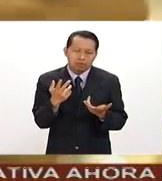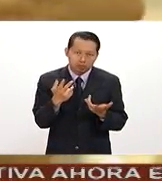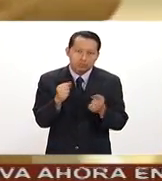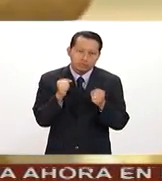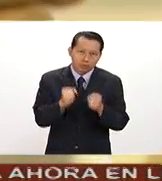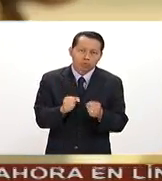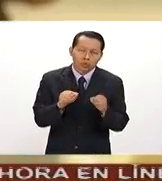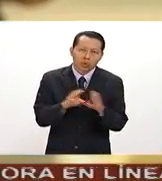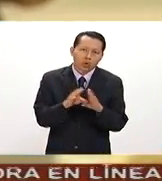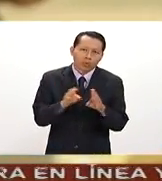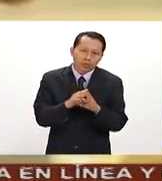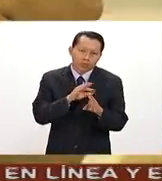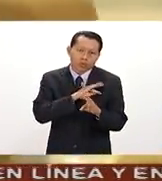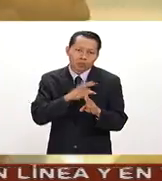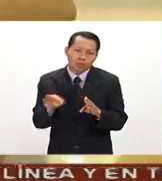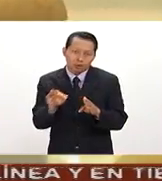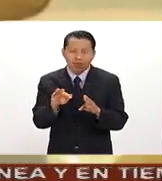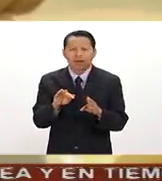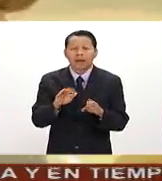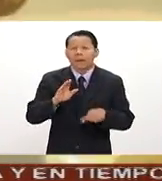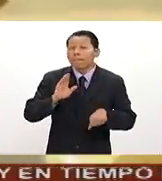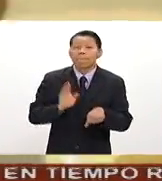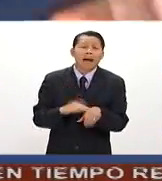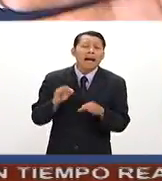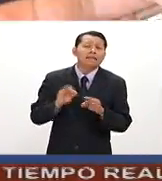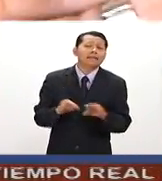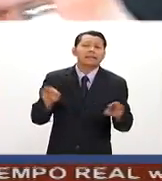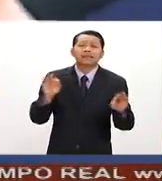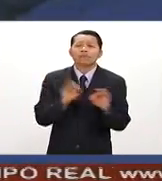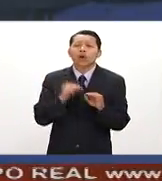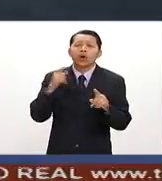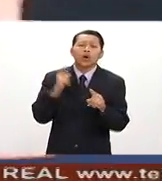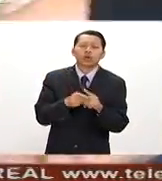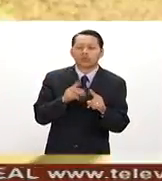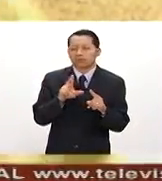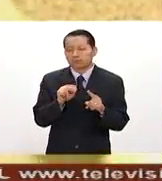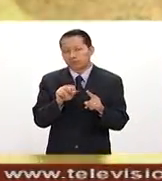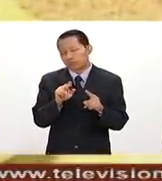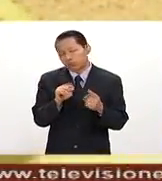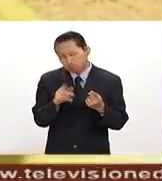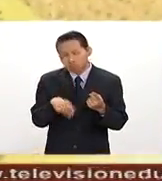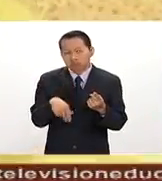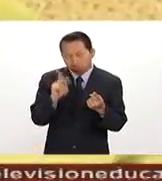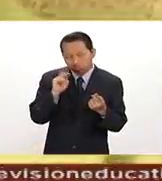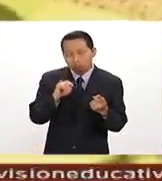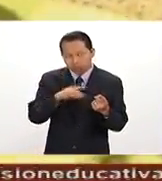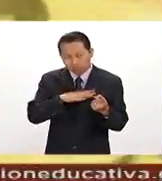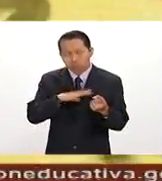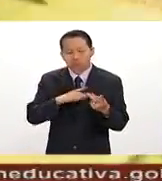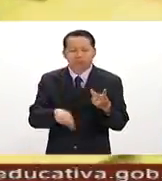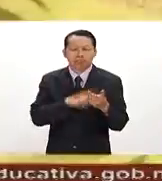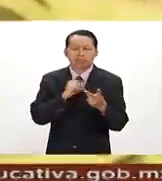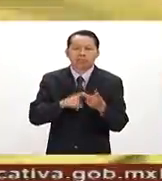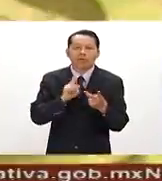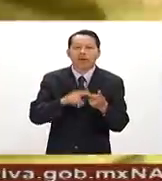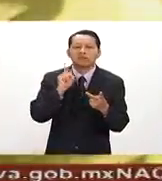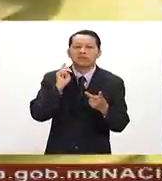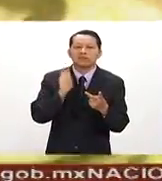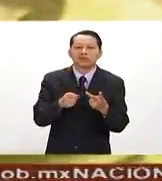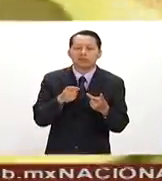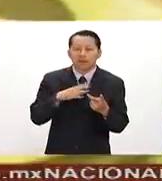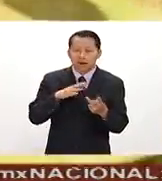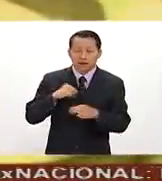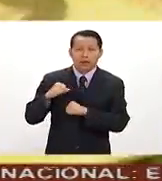indudablemente contó, tal vez no fue el más significativo. El segundo, diría yo, fue el anuncio que hizo la